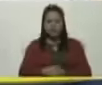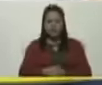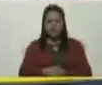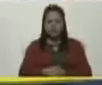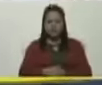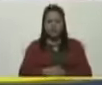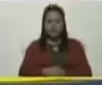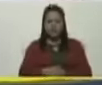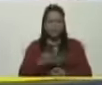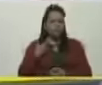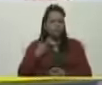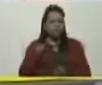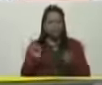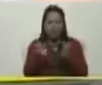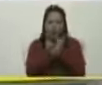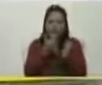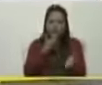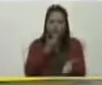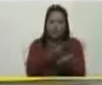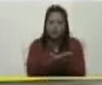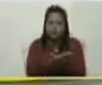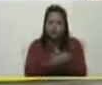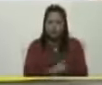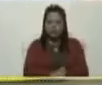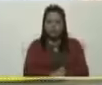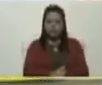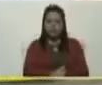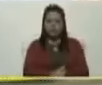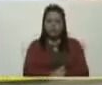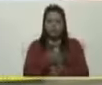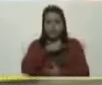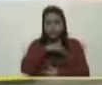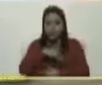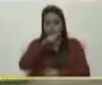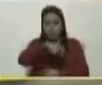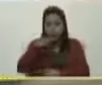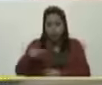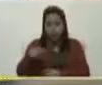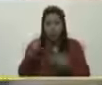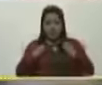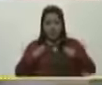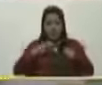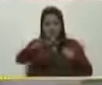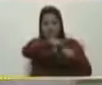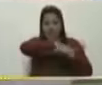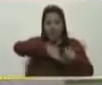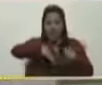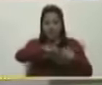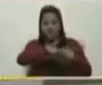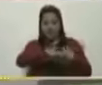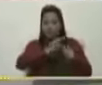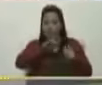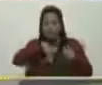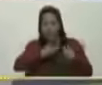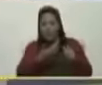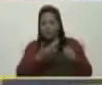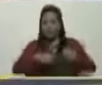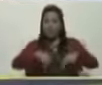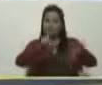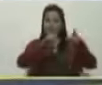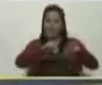una pequeña solicitud, ¿no? Lo que nosotros los criollos, los llaneros, no podemos perder las oportunidades,